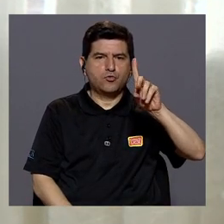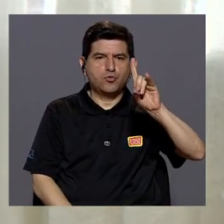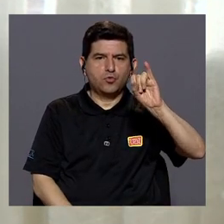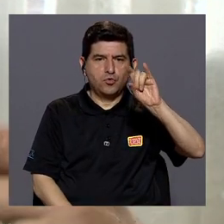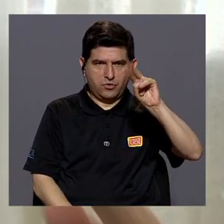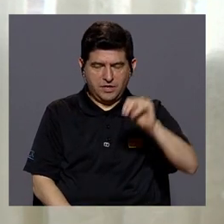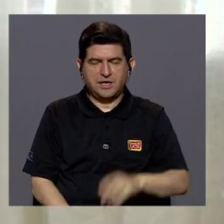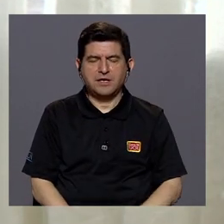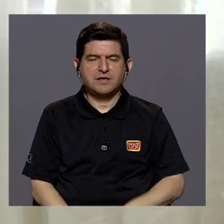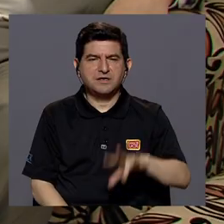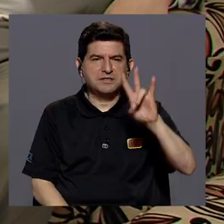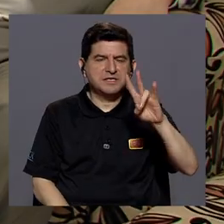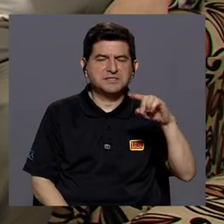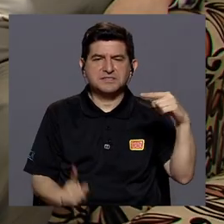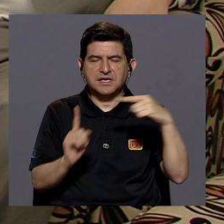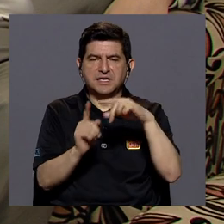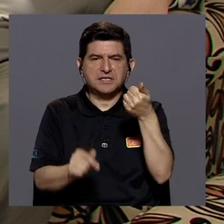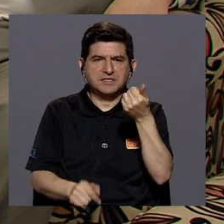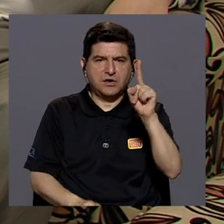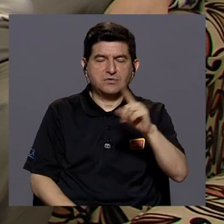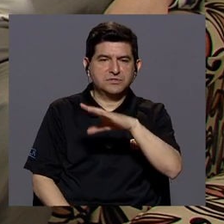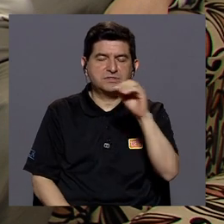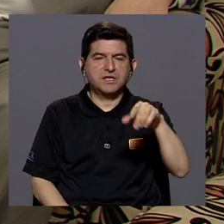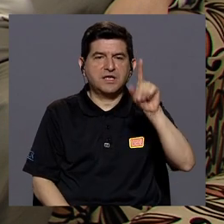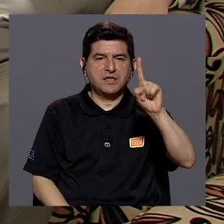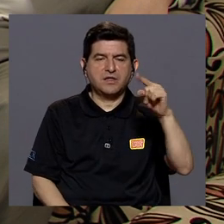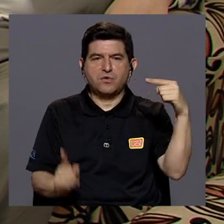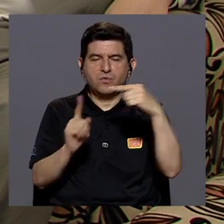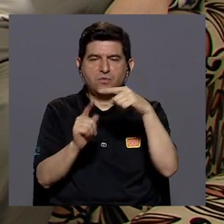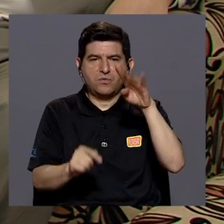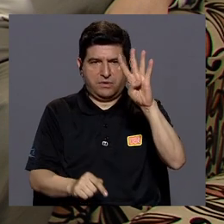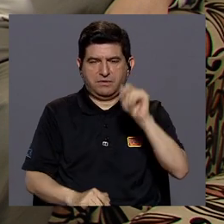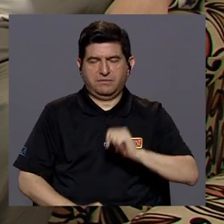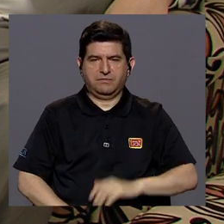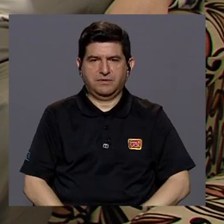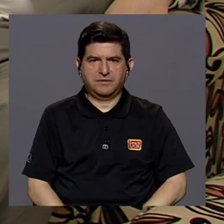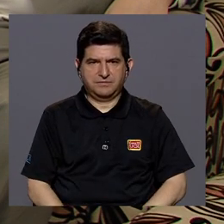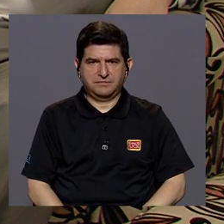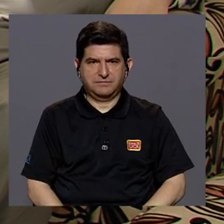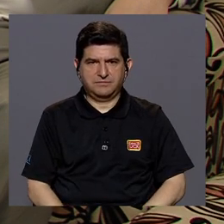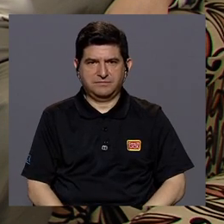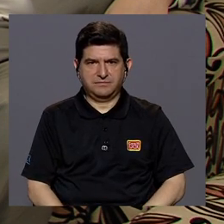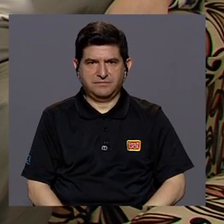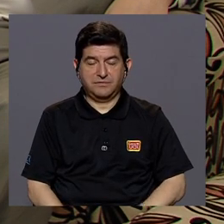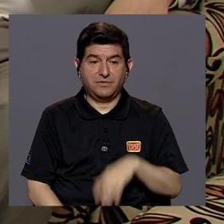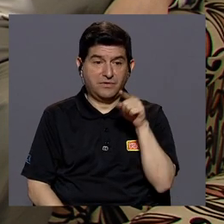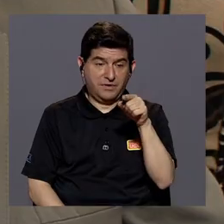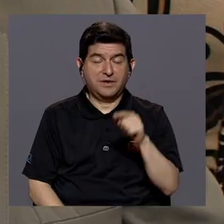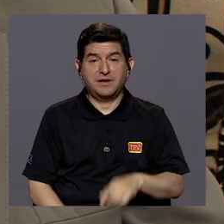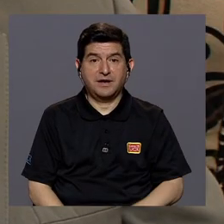de 7 a 11 y de 1 a 4. Entre un tercer grado.